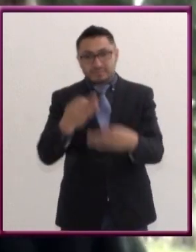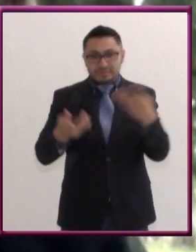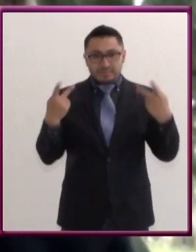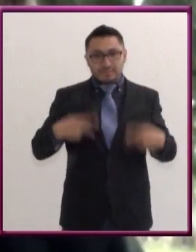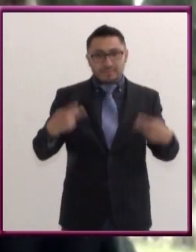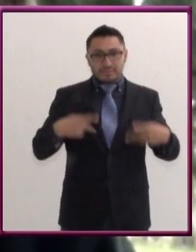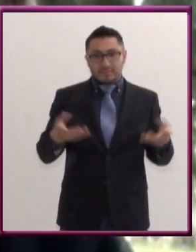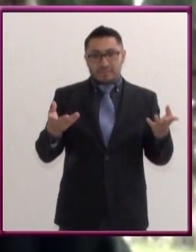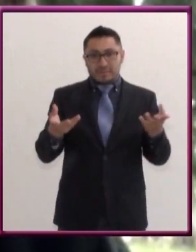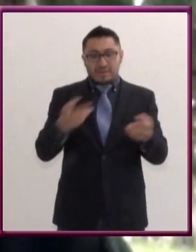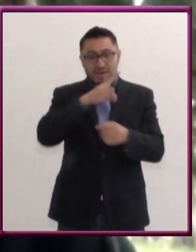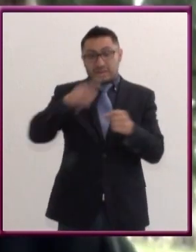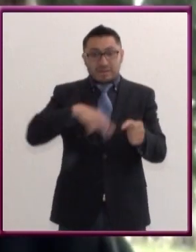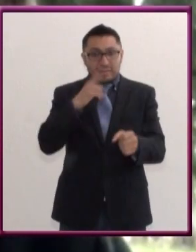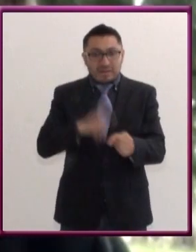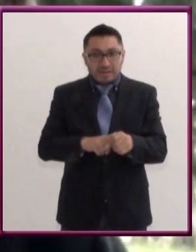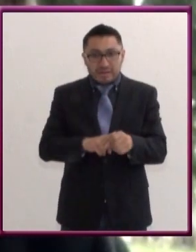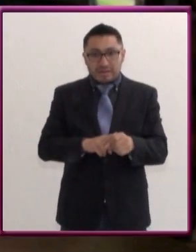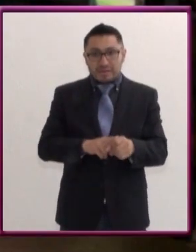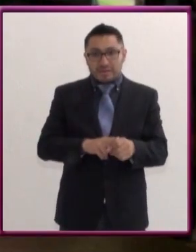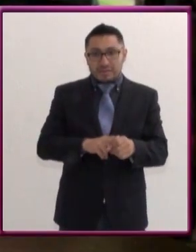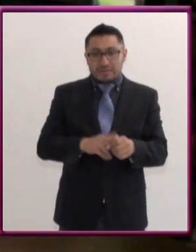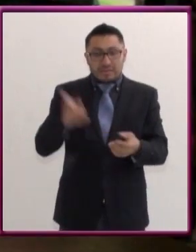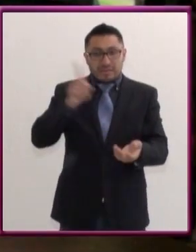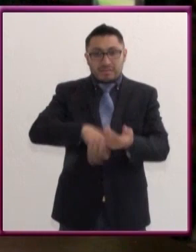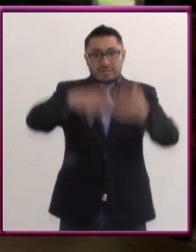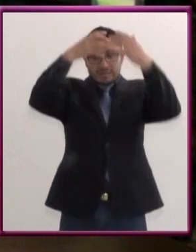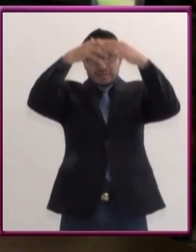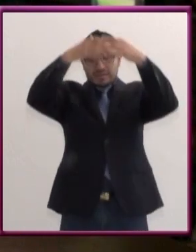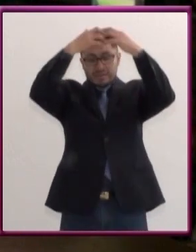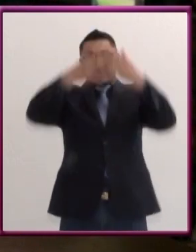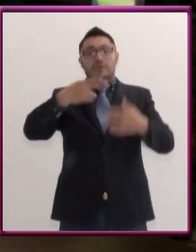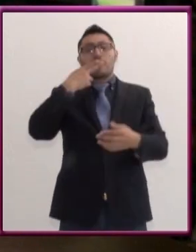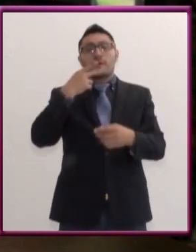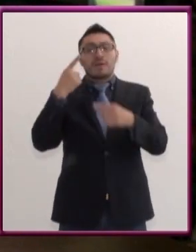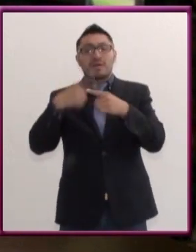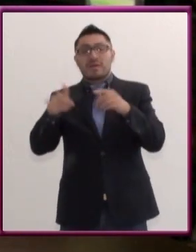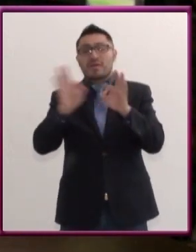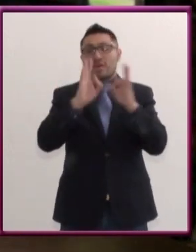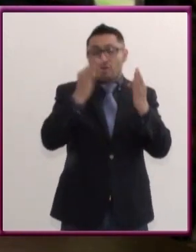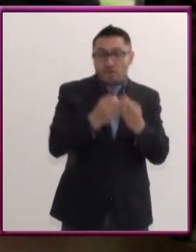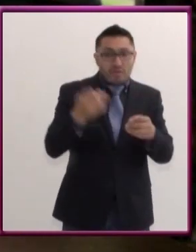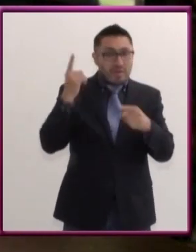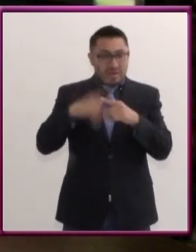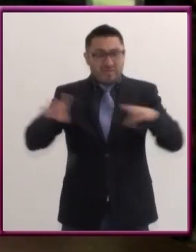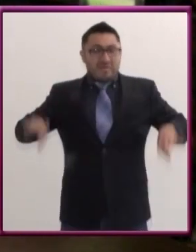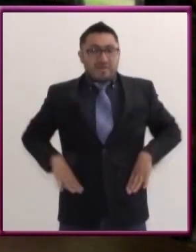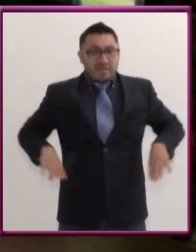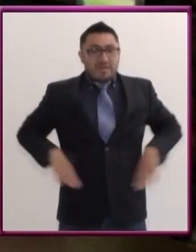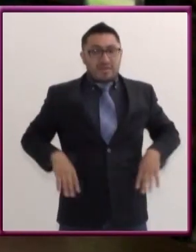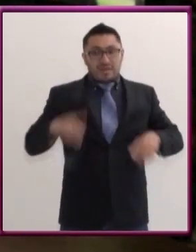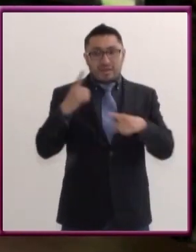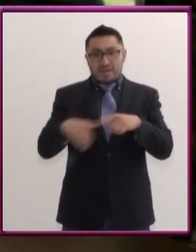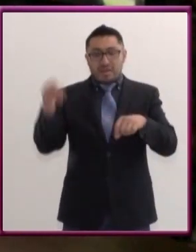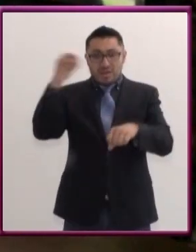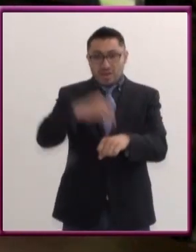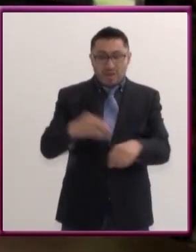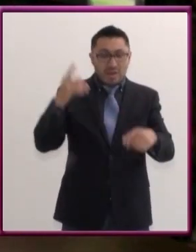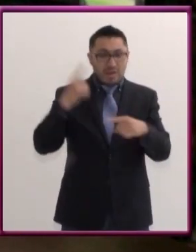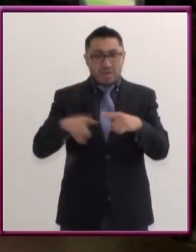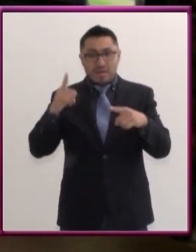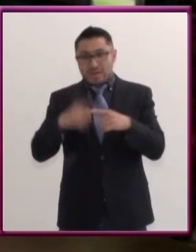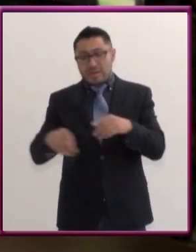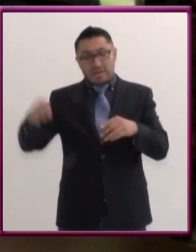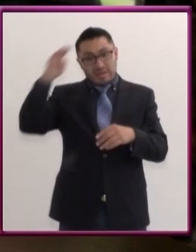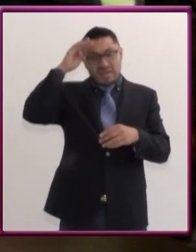todos digamos naturalmente nuestras neuronas funcionan diferente, tenemos diferente carácter, tenemos diferentes formas